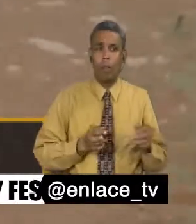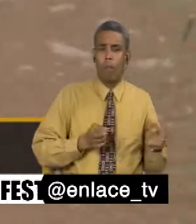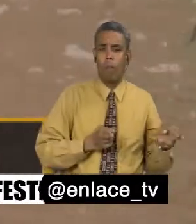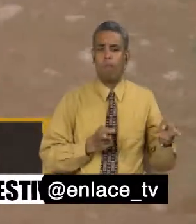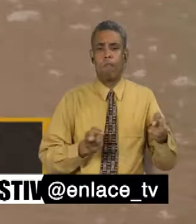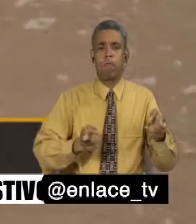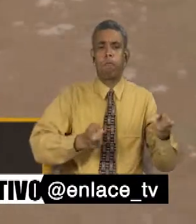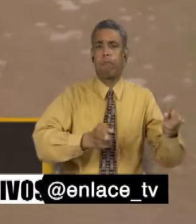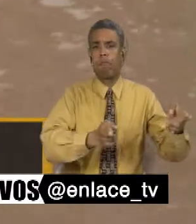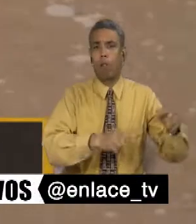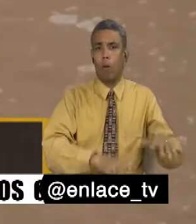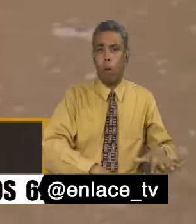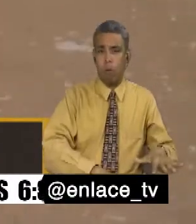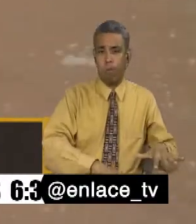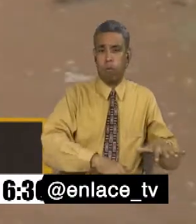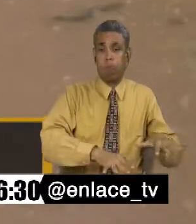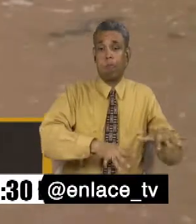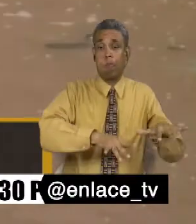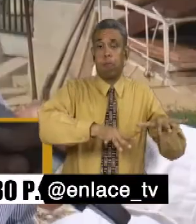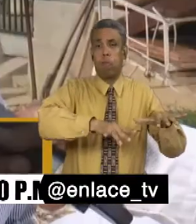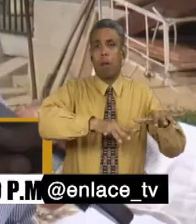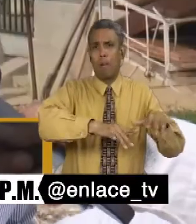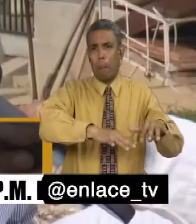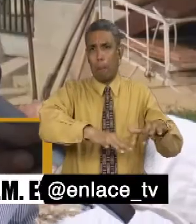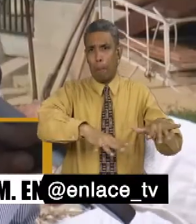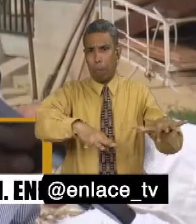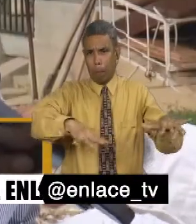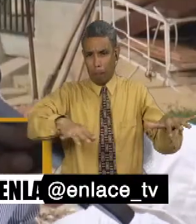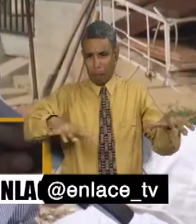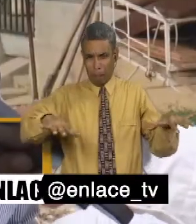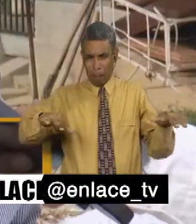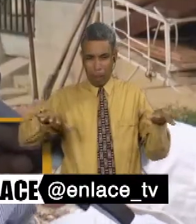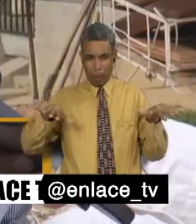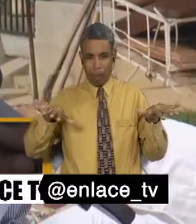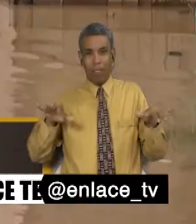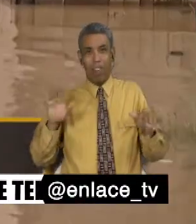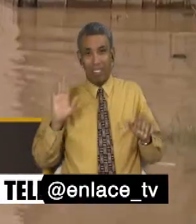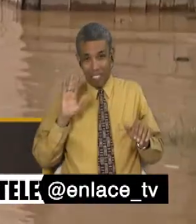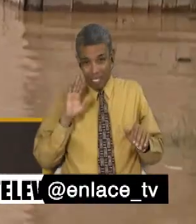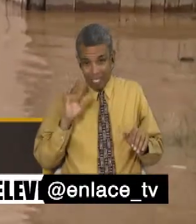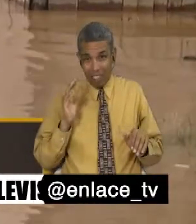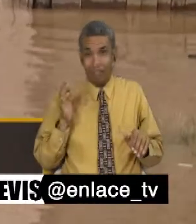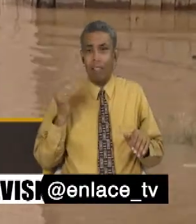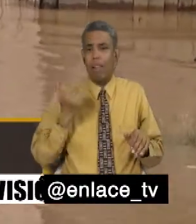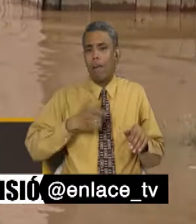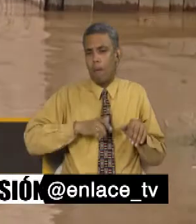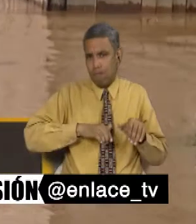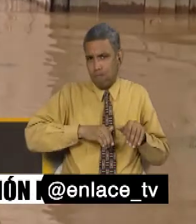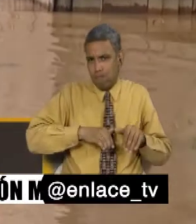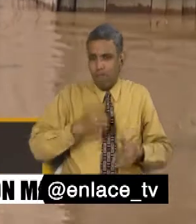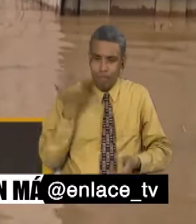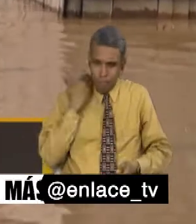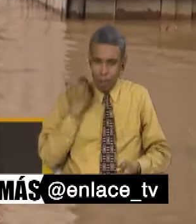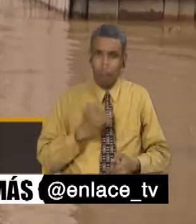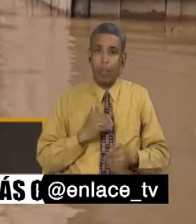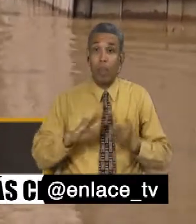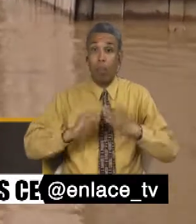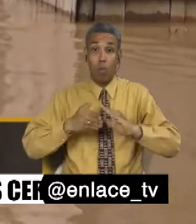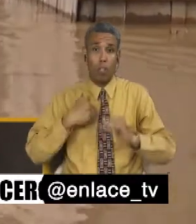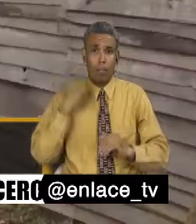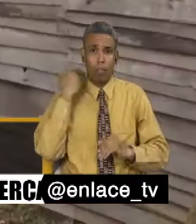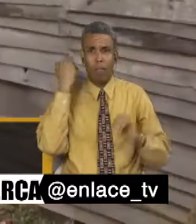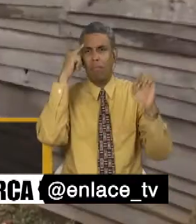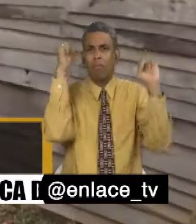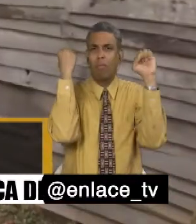ha metido por la parte lo que queda del histórico Caño Cardales. La comunidad se encuentra preocupada por lo que se viene presentando